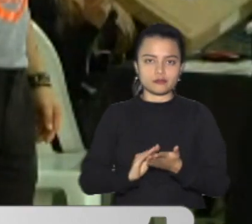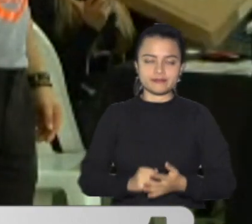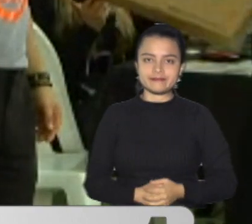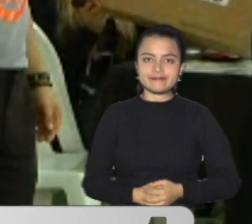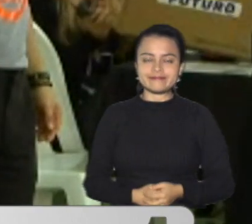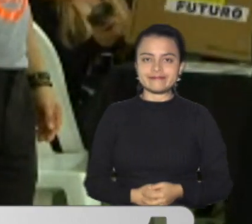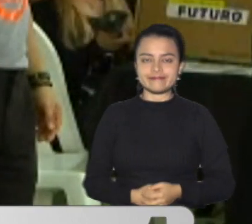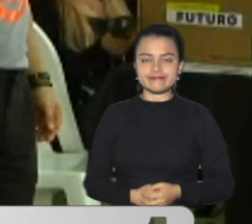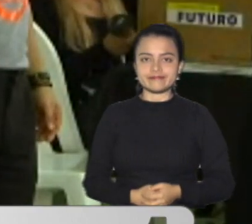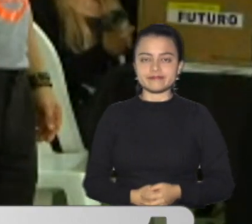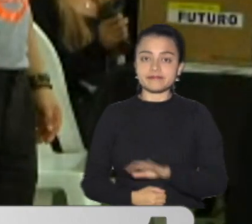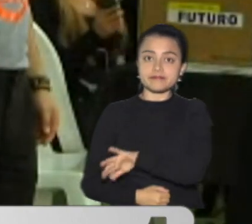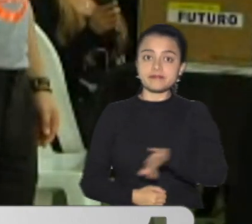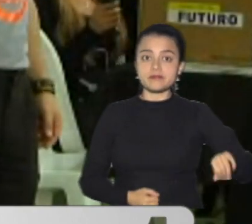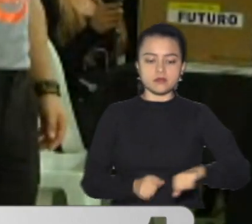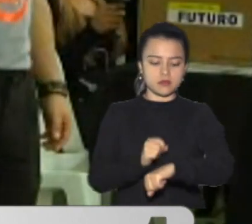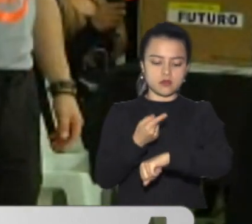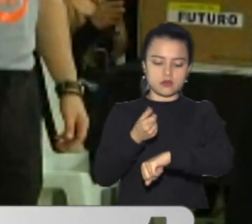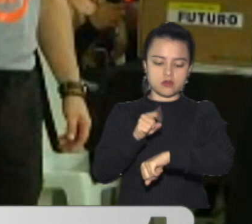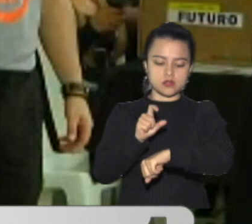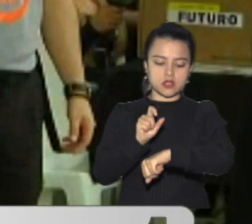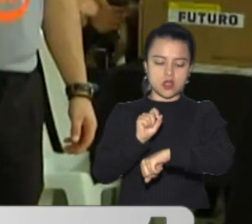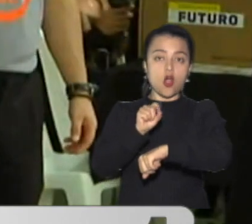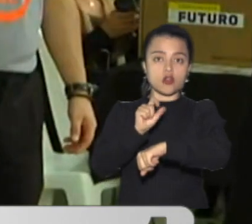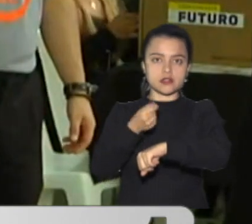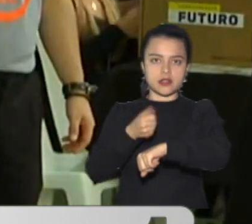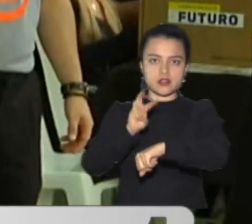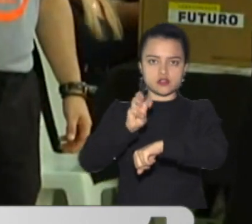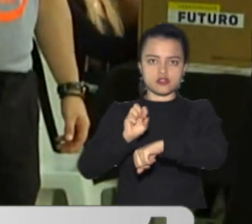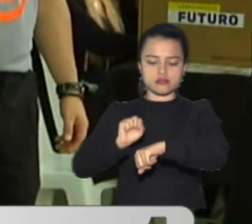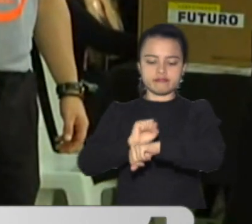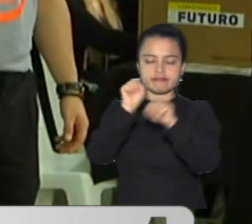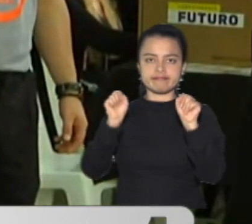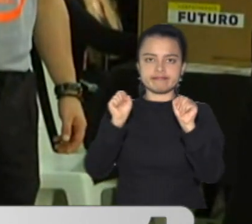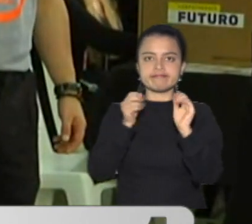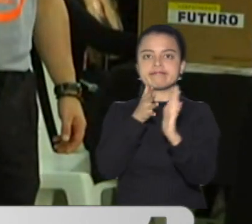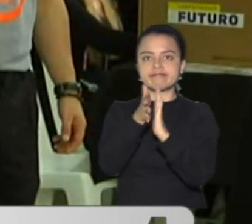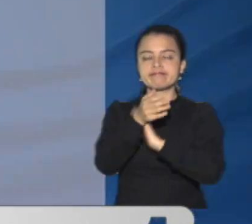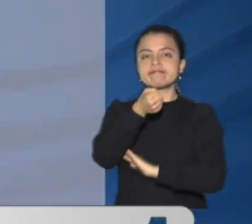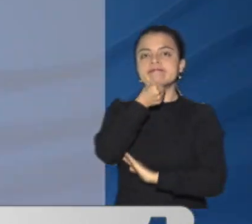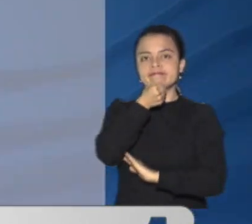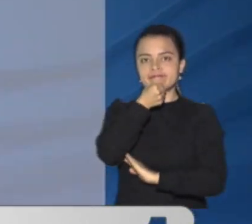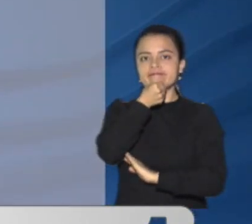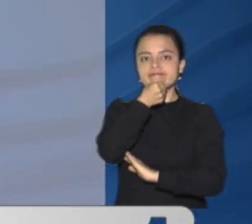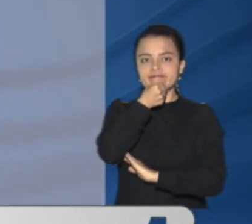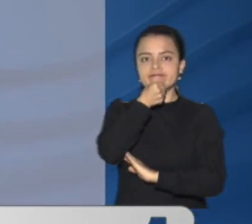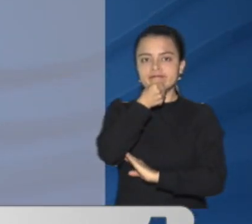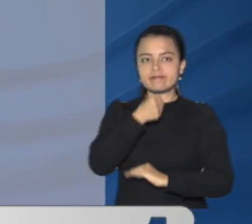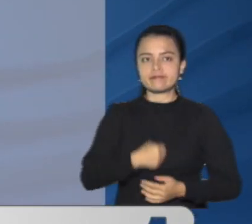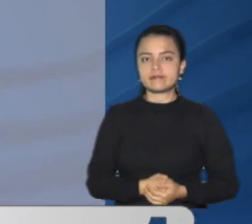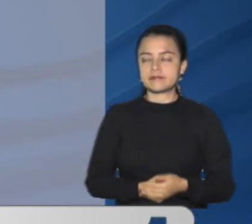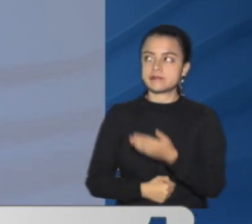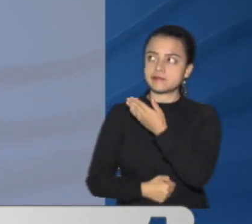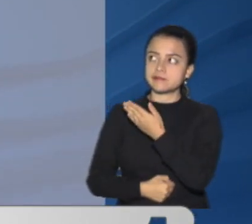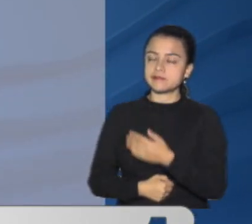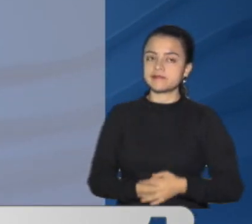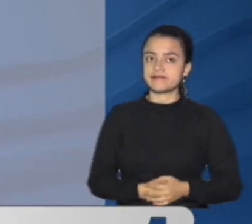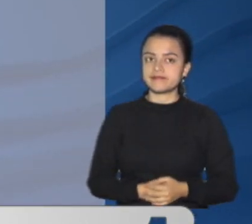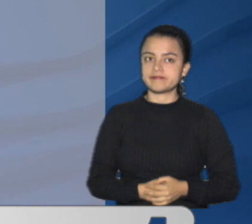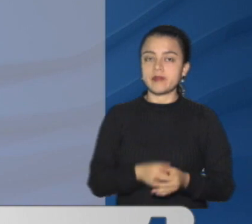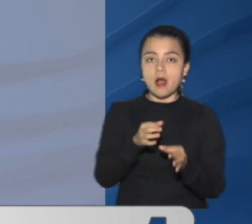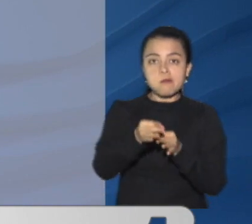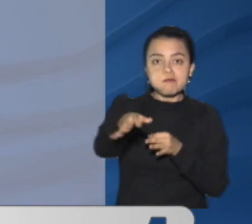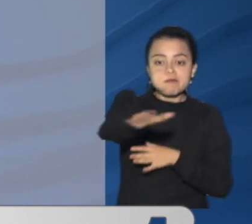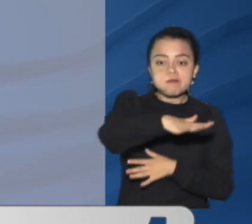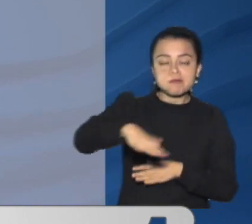Y en otras noticias de Antioquia, a las 11 y 18 de la mañana, un lamentable caso de intolerancia y agresión se presentó en el municipio de Bello, en el